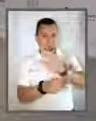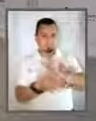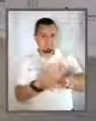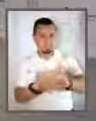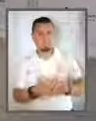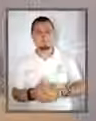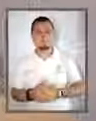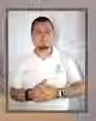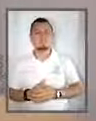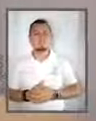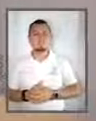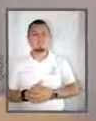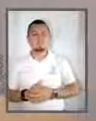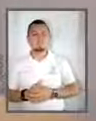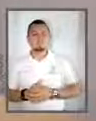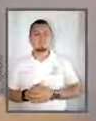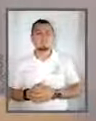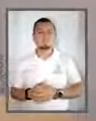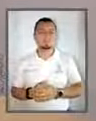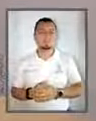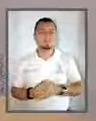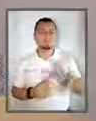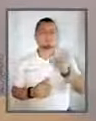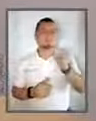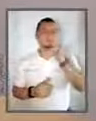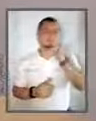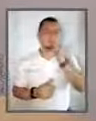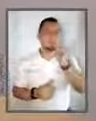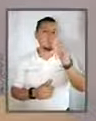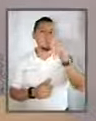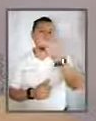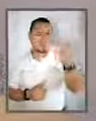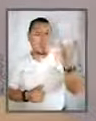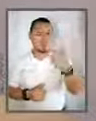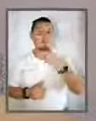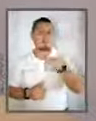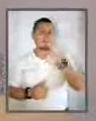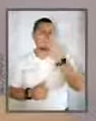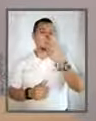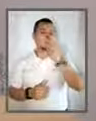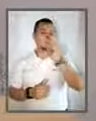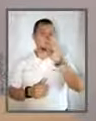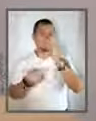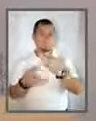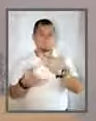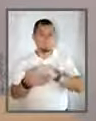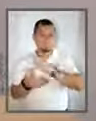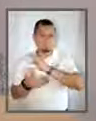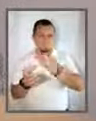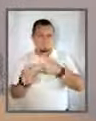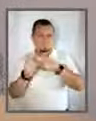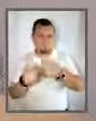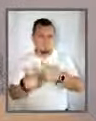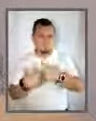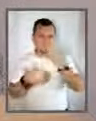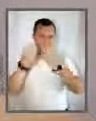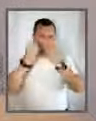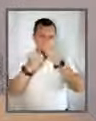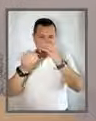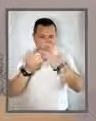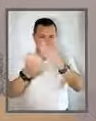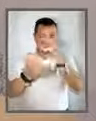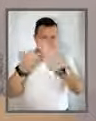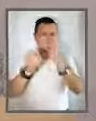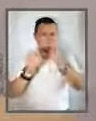mismo. No puedo contestar si era un hotel o no. Lo que les puedo decir es que se está haciendo el estudio